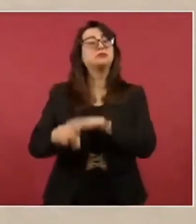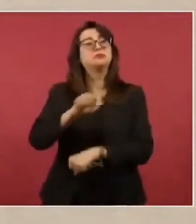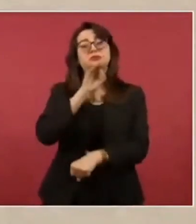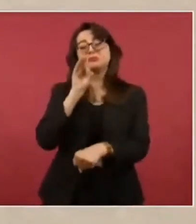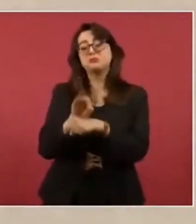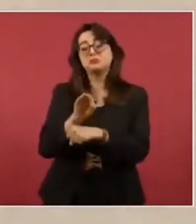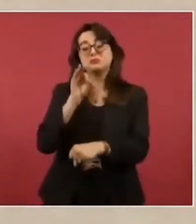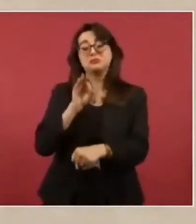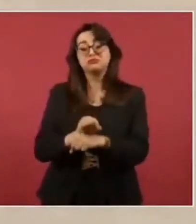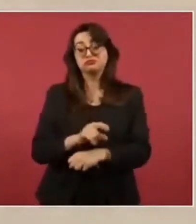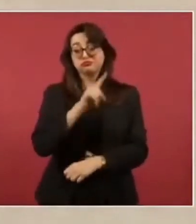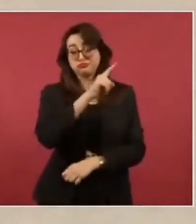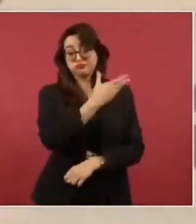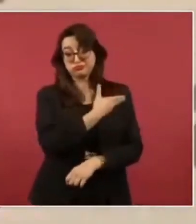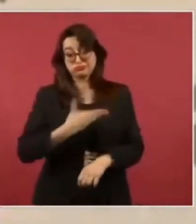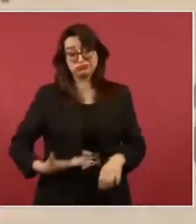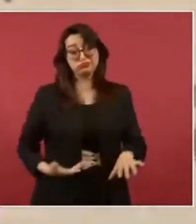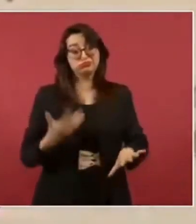Roosevelt les dice: